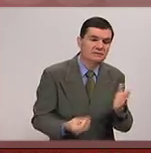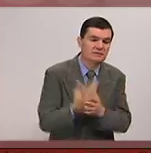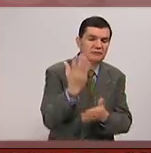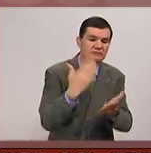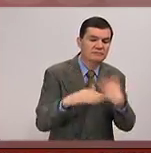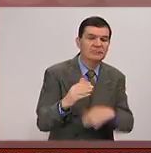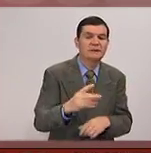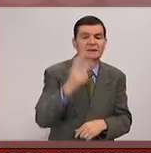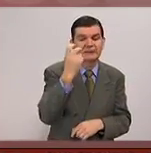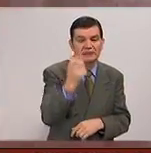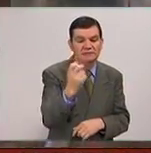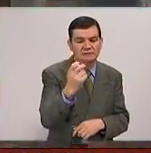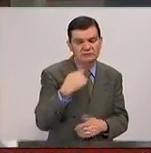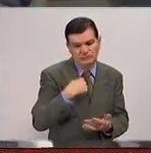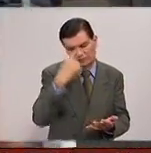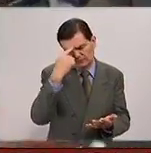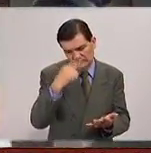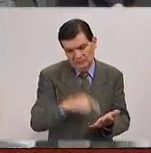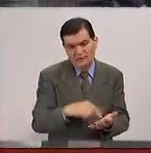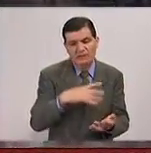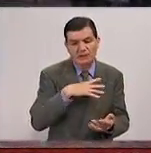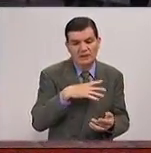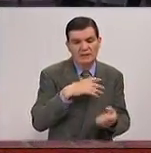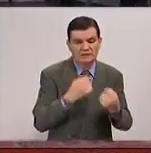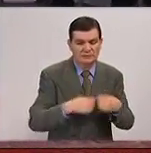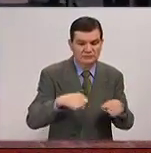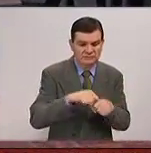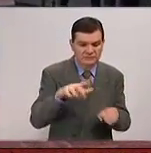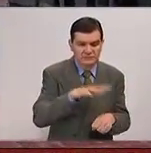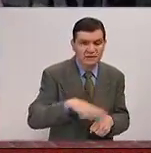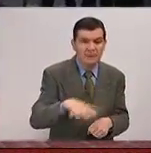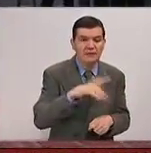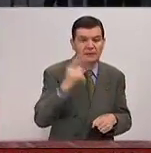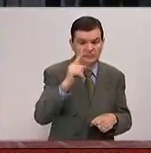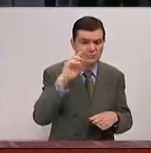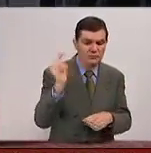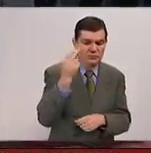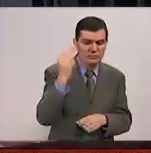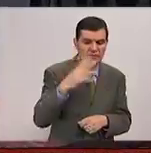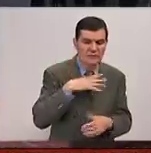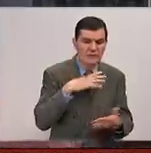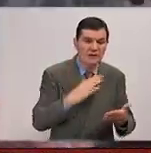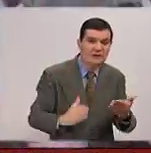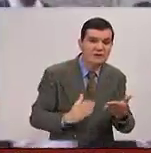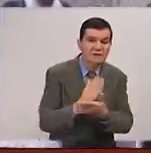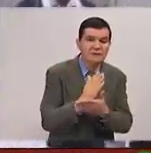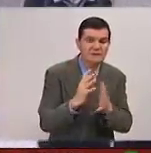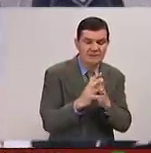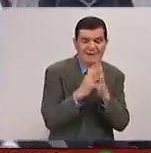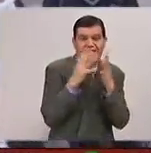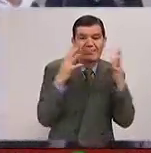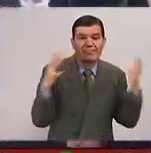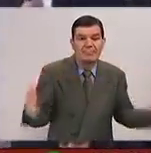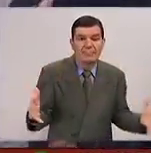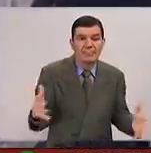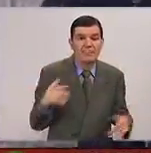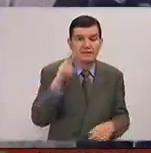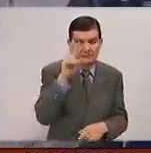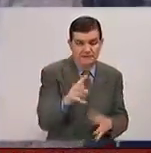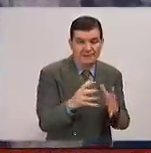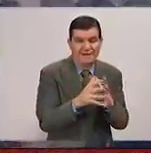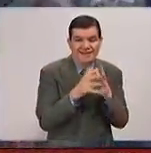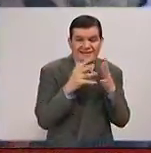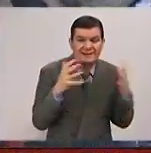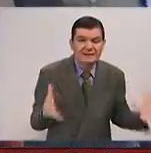¿no? Entonces, creo que tenemos todos como sociedad y particularmente las universidades un reto gigantesco, ¿no?